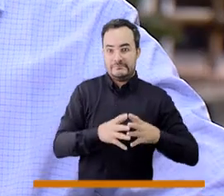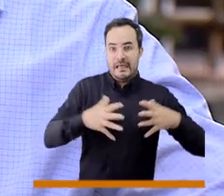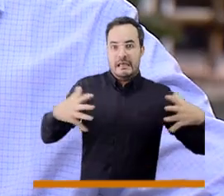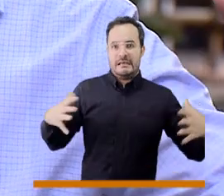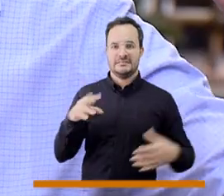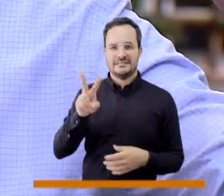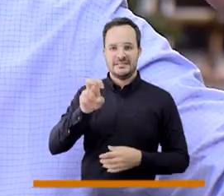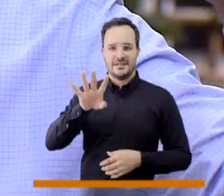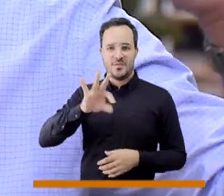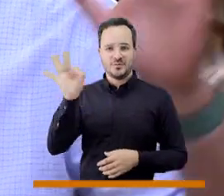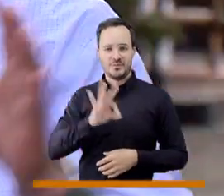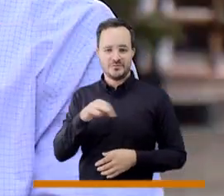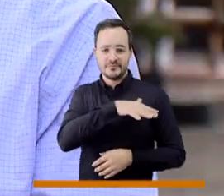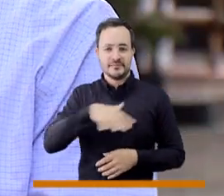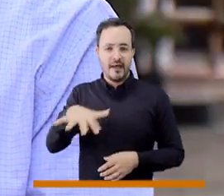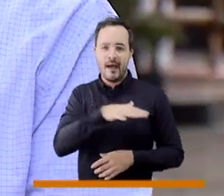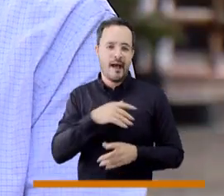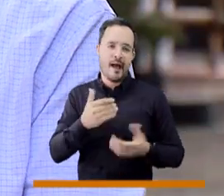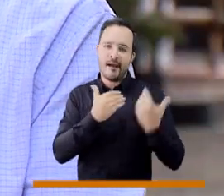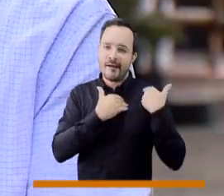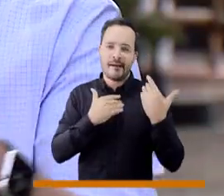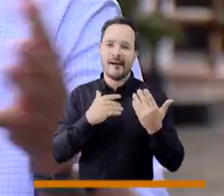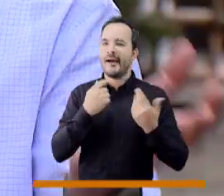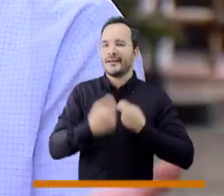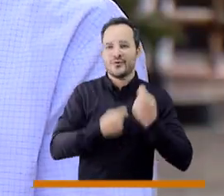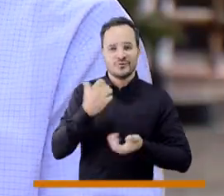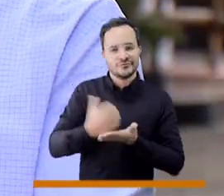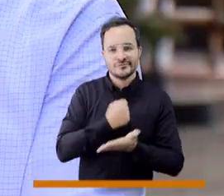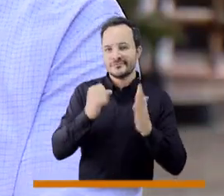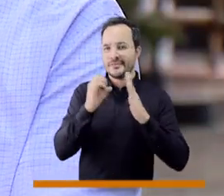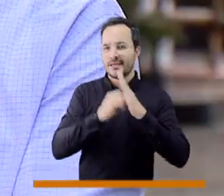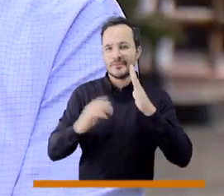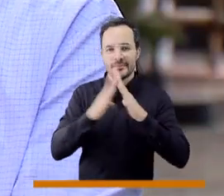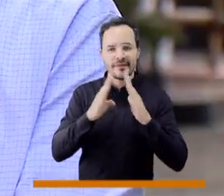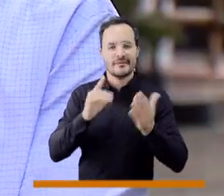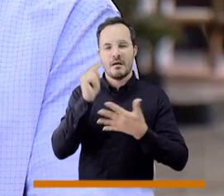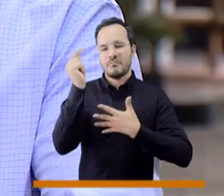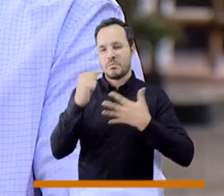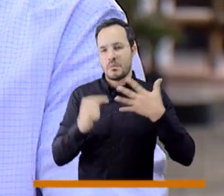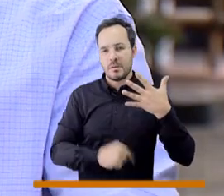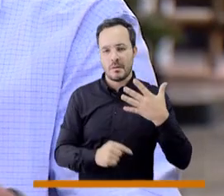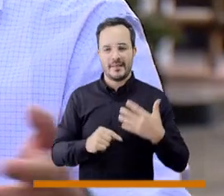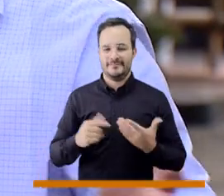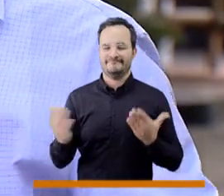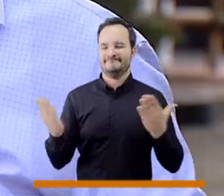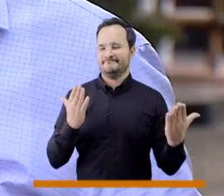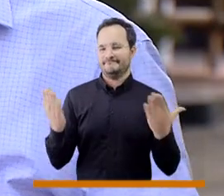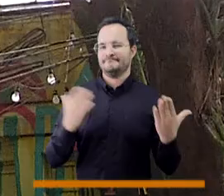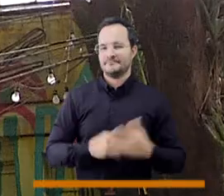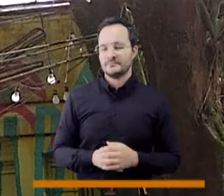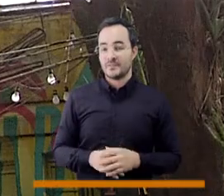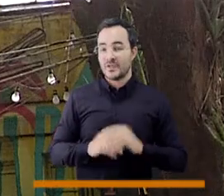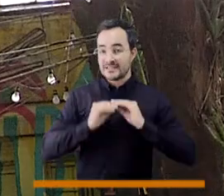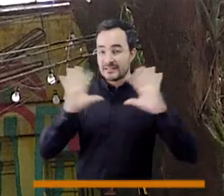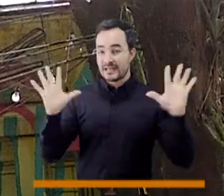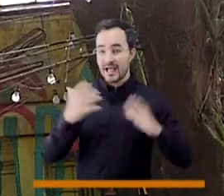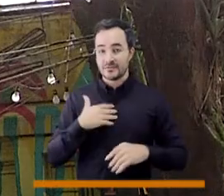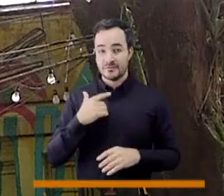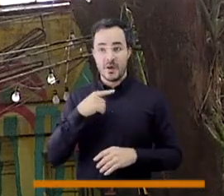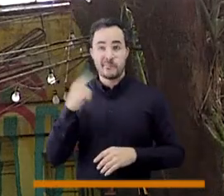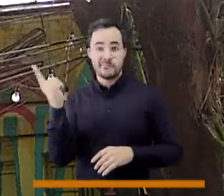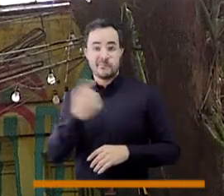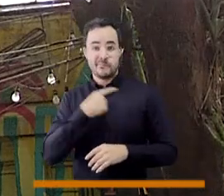otro 74% está en función de otros temas, el Airbnb, el comercio, etcétera. Entonces, claro,